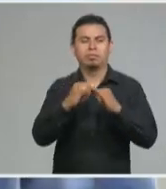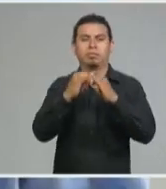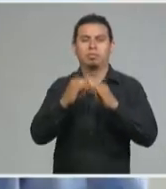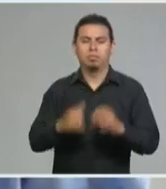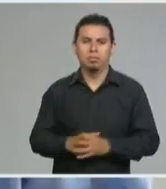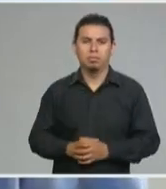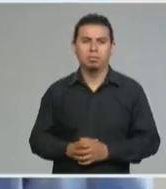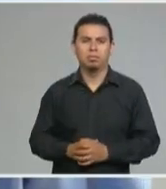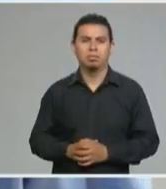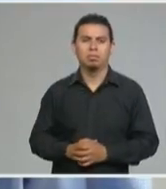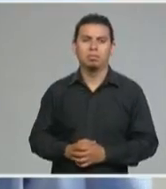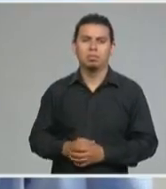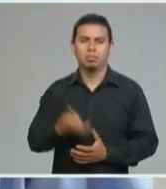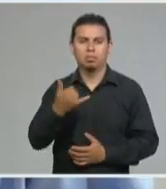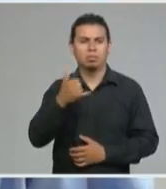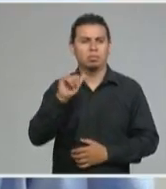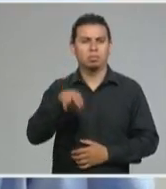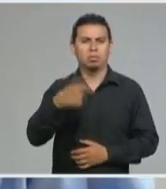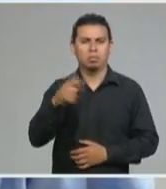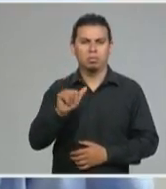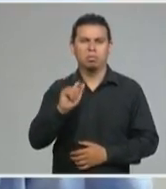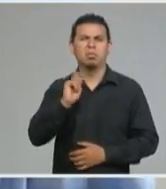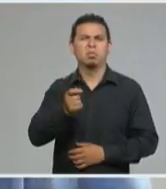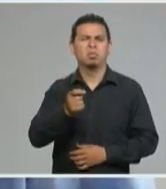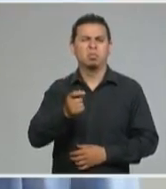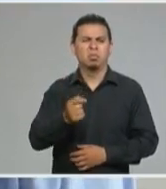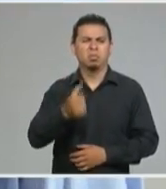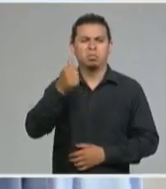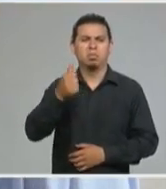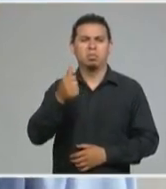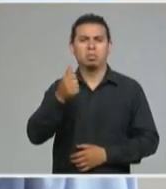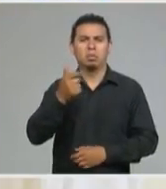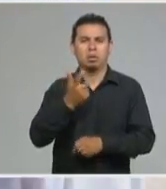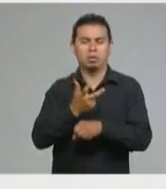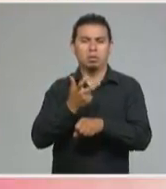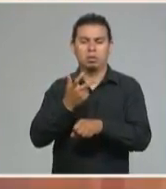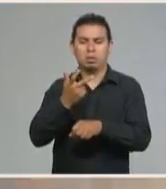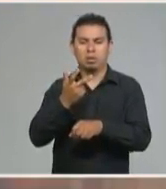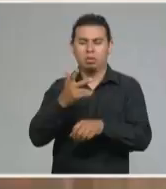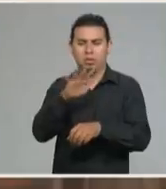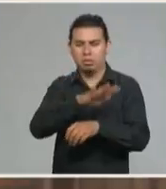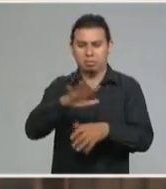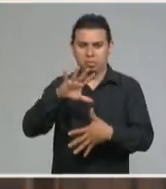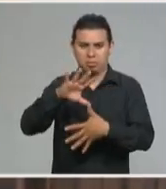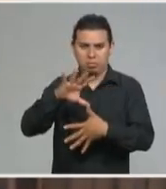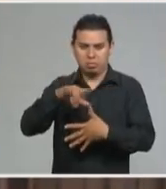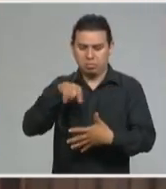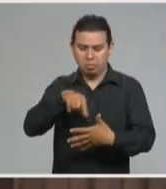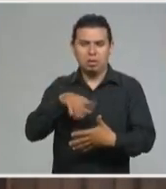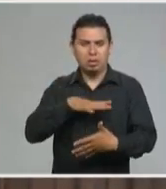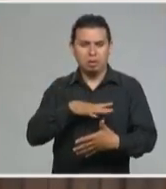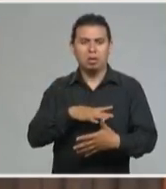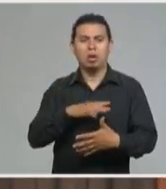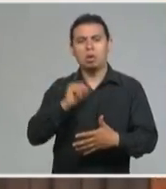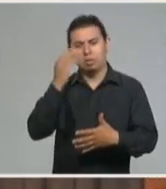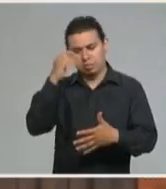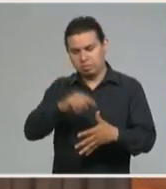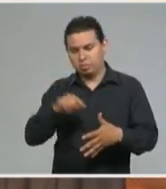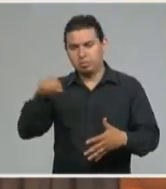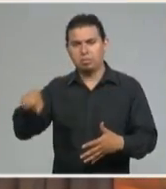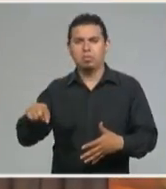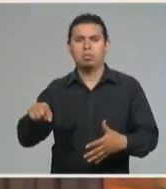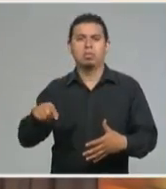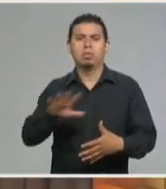se origina con Yanga, que es el primer libertador de América, y culminamos dentro de esa línea de tiempo. El